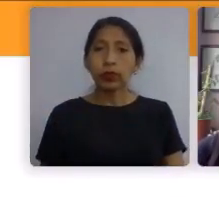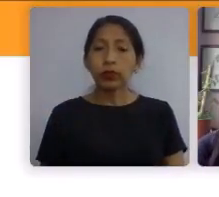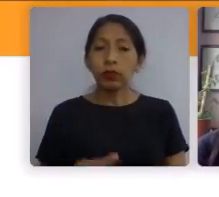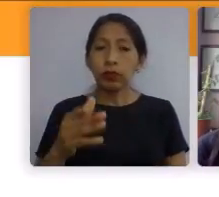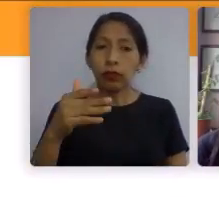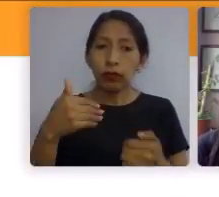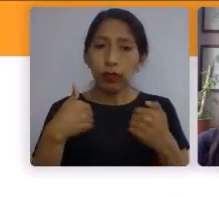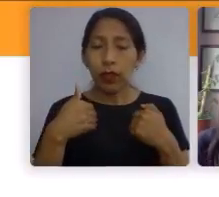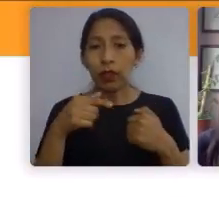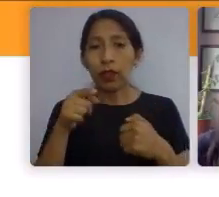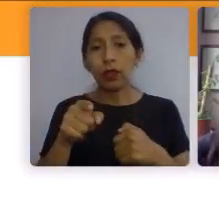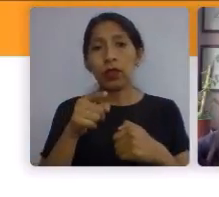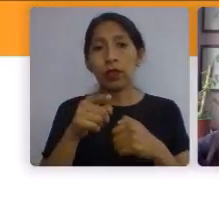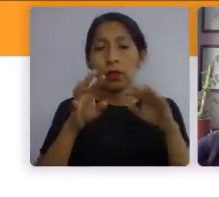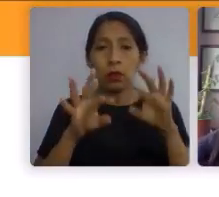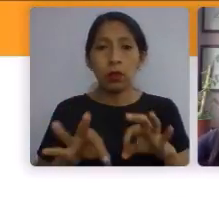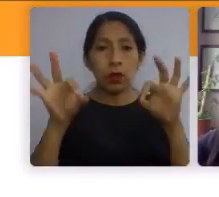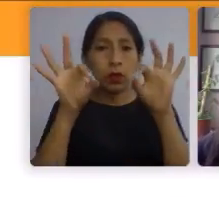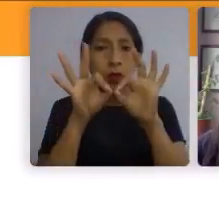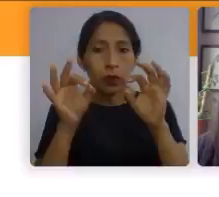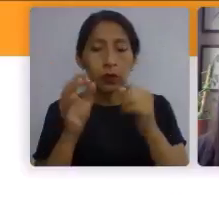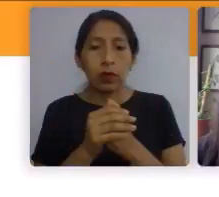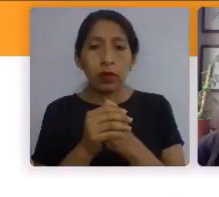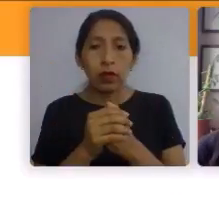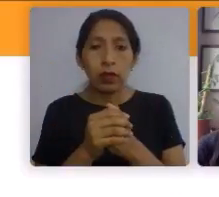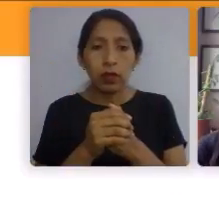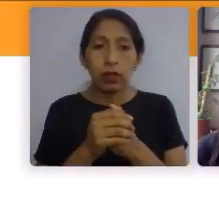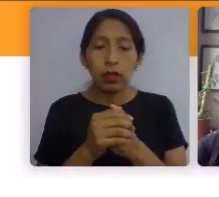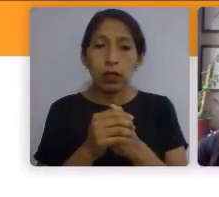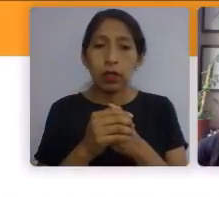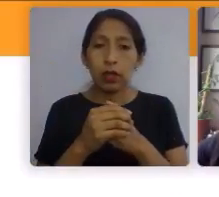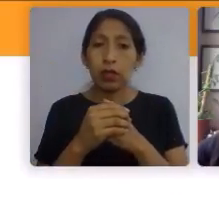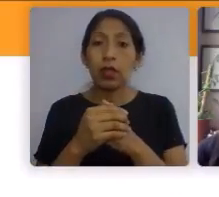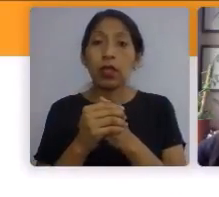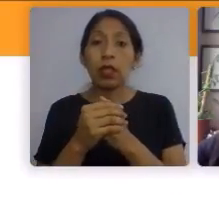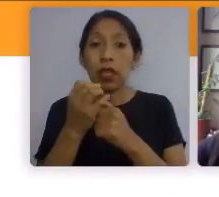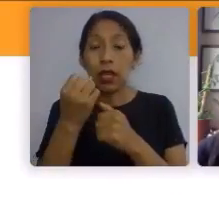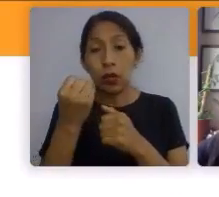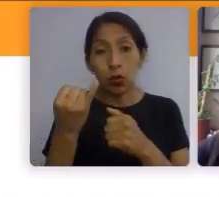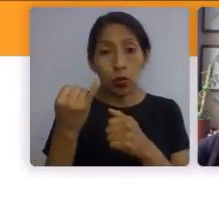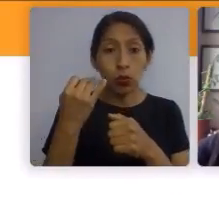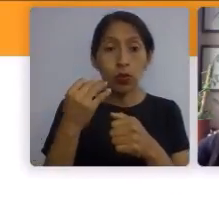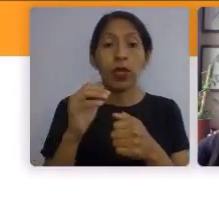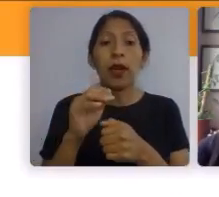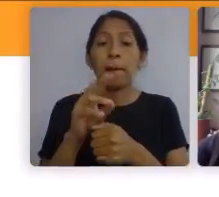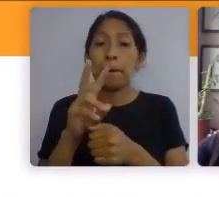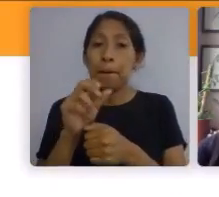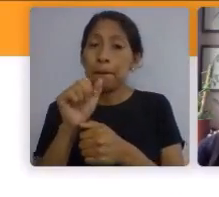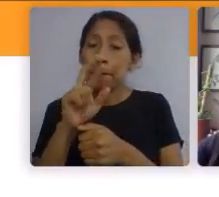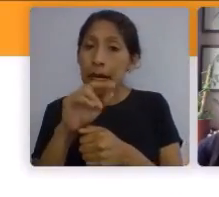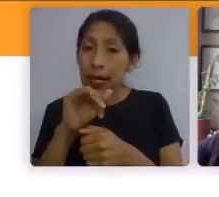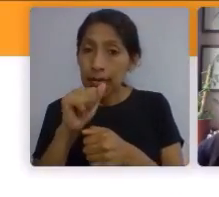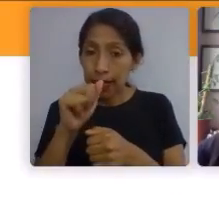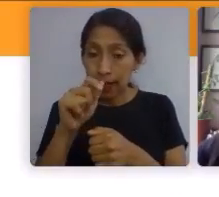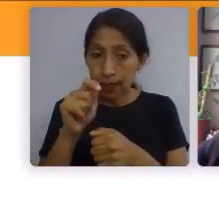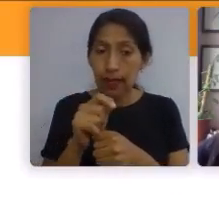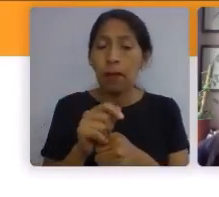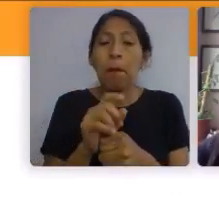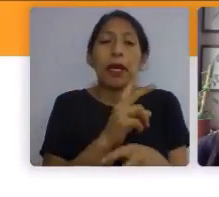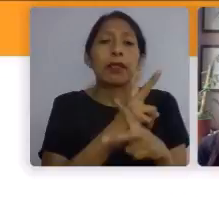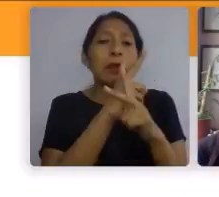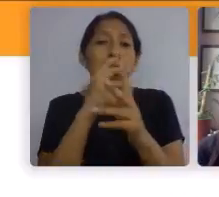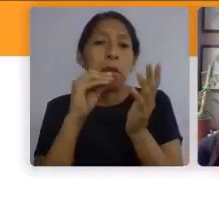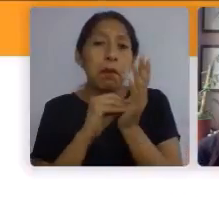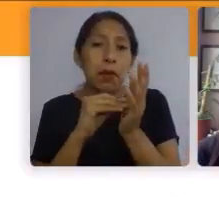ola importante, ¿no? O tienen alguna variante de la vacuna. Entonces, en ese caso, sí van a ser un poco más cuidadosos